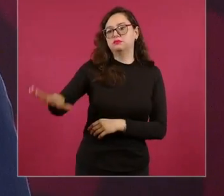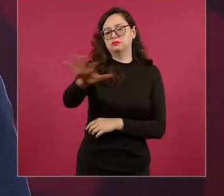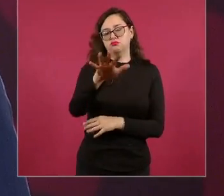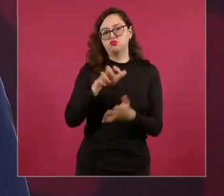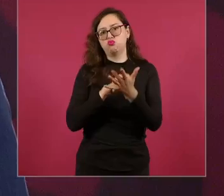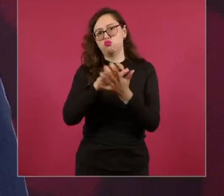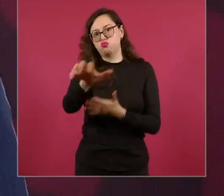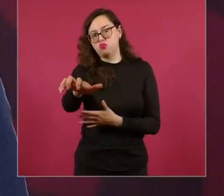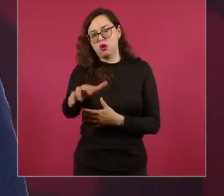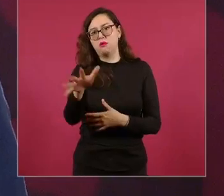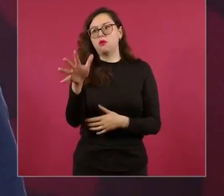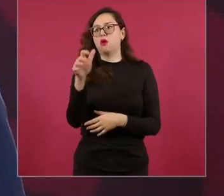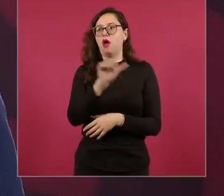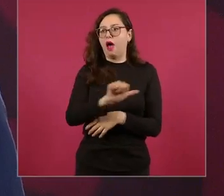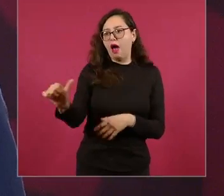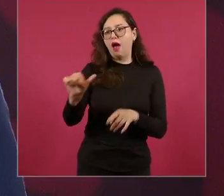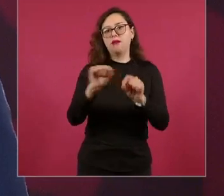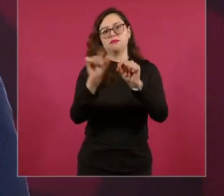y también